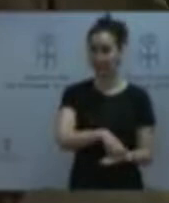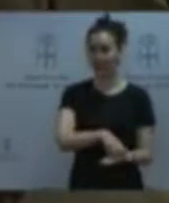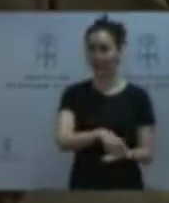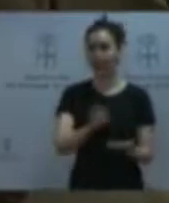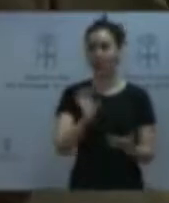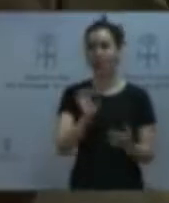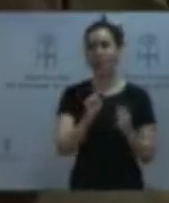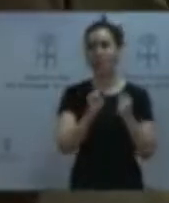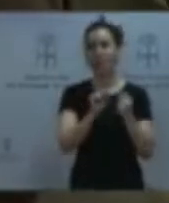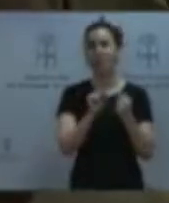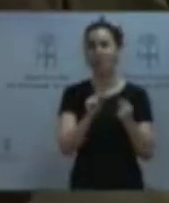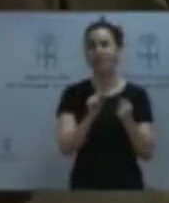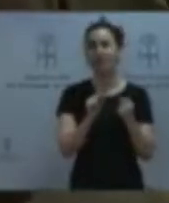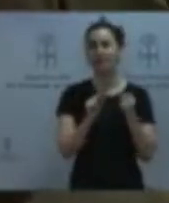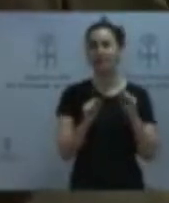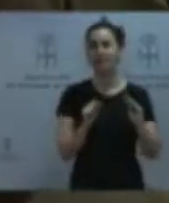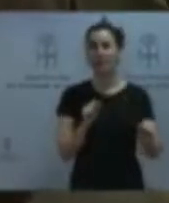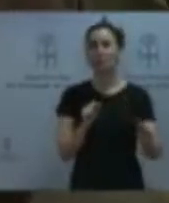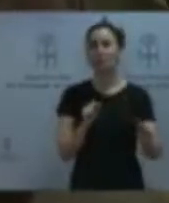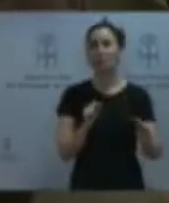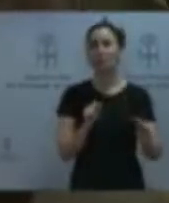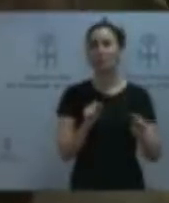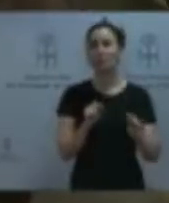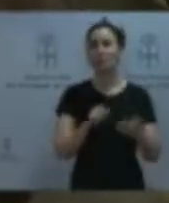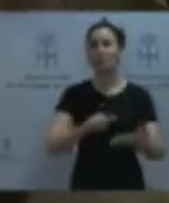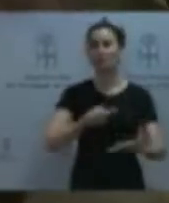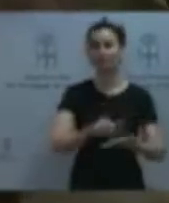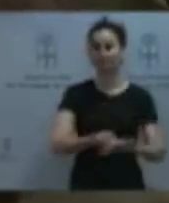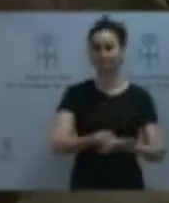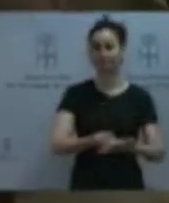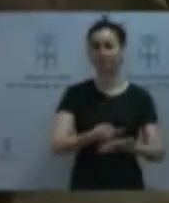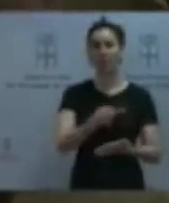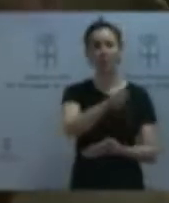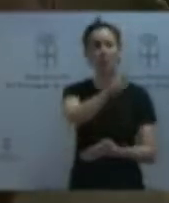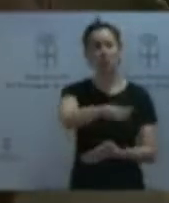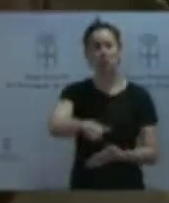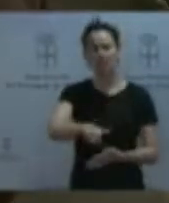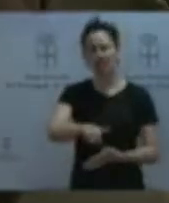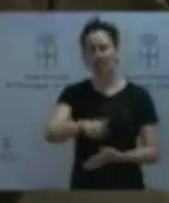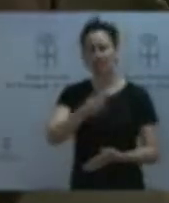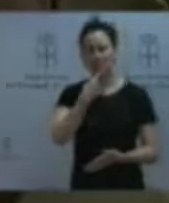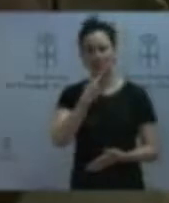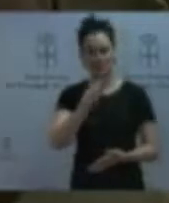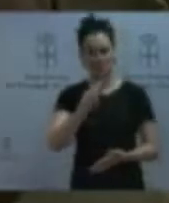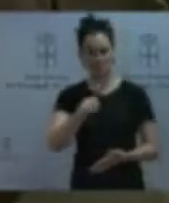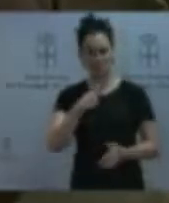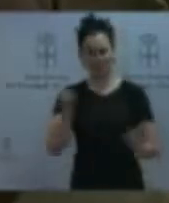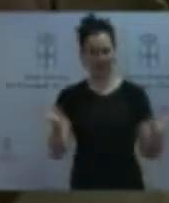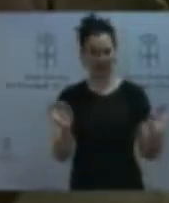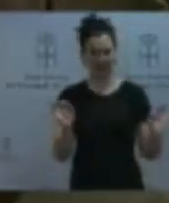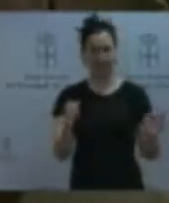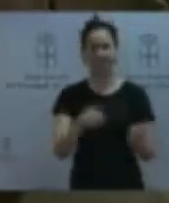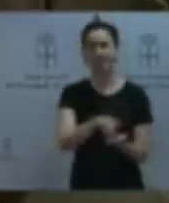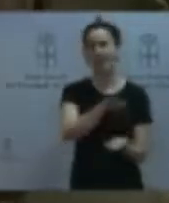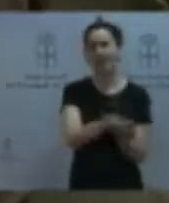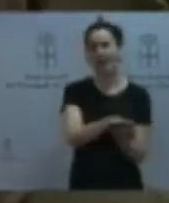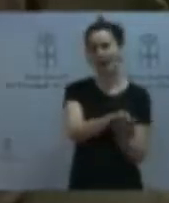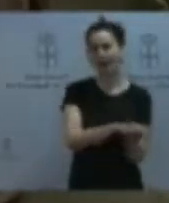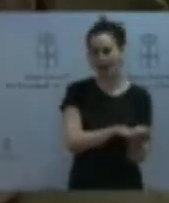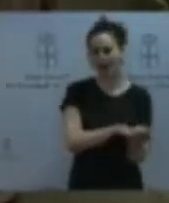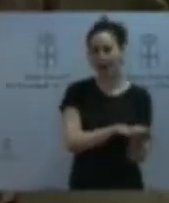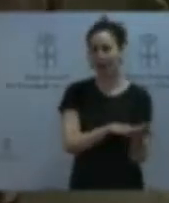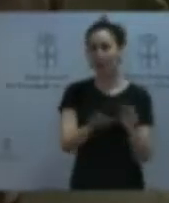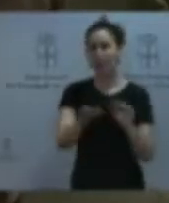denominación, la dan ustedes, no nosotros. Así lo hemos encontrado en el acta de la convocatoria de I+D de 2016.